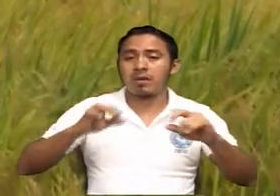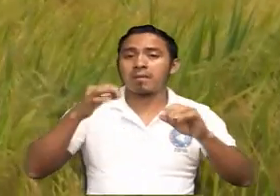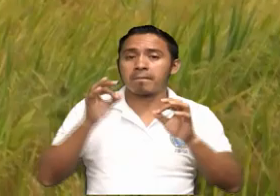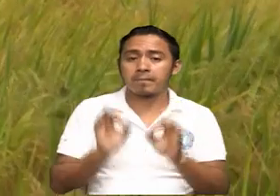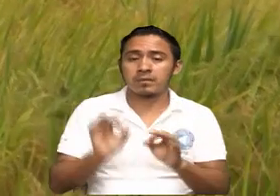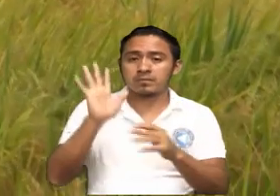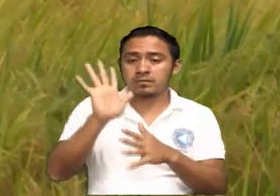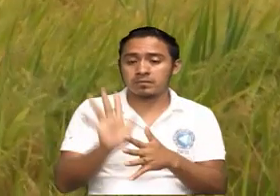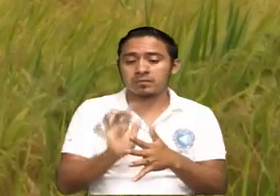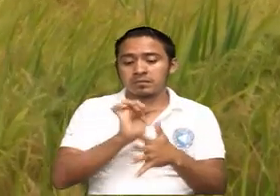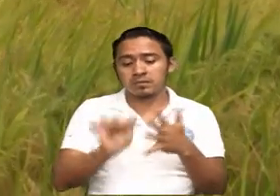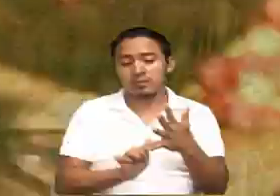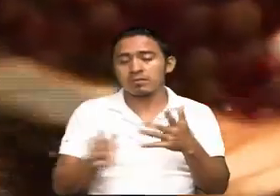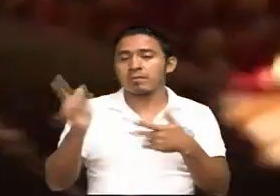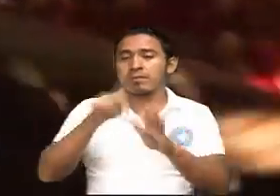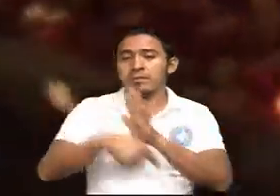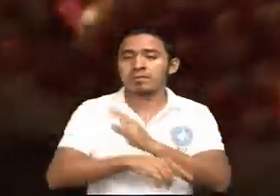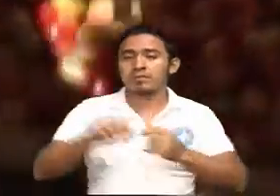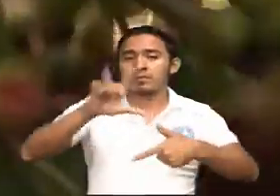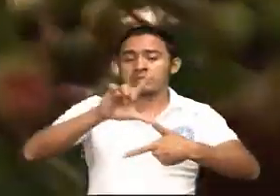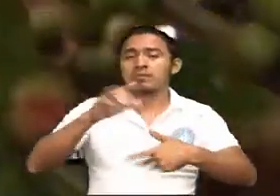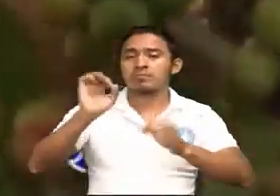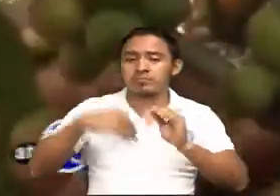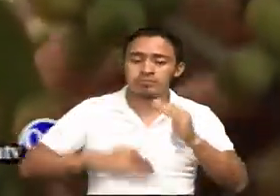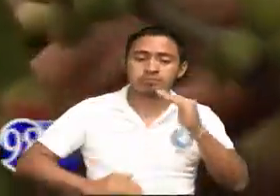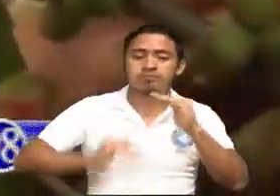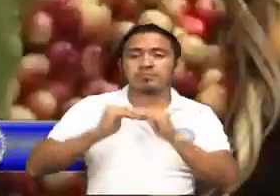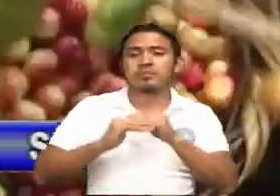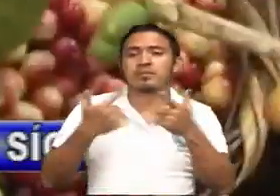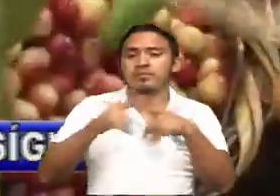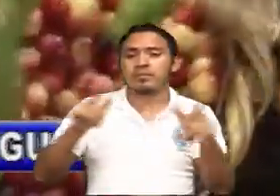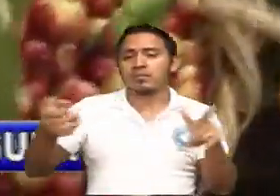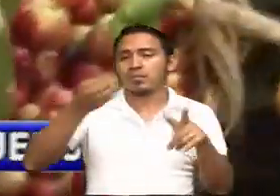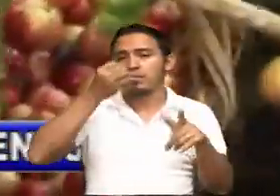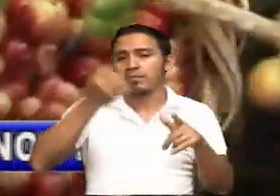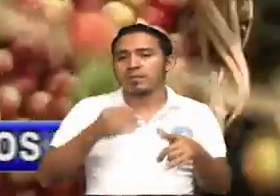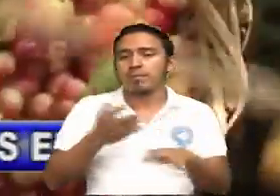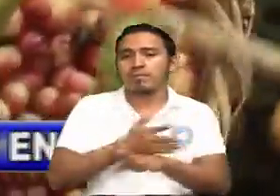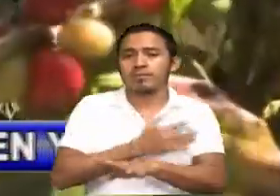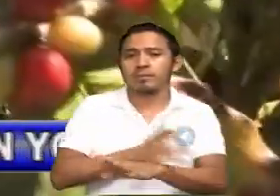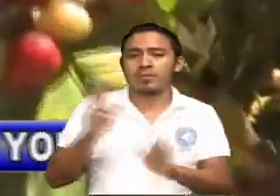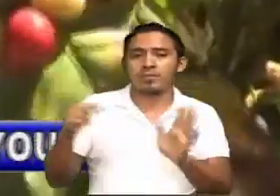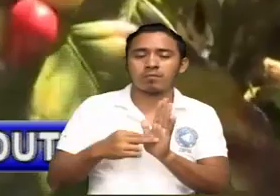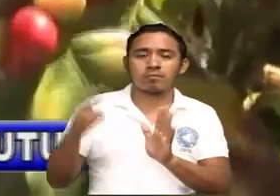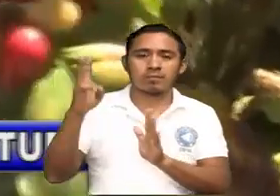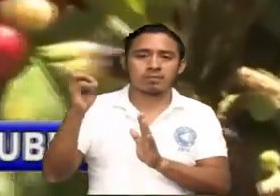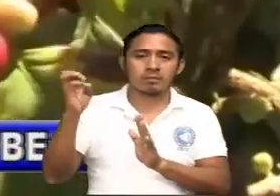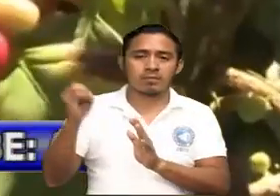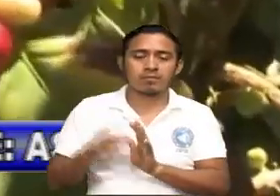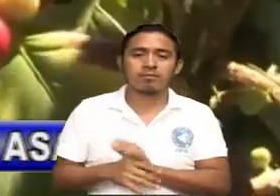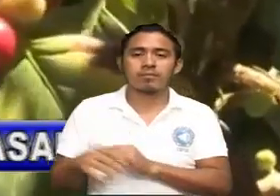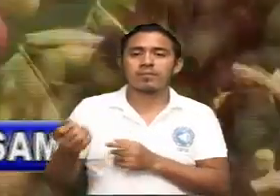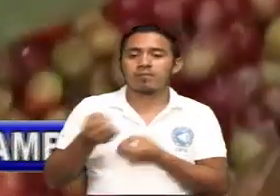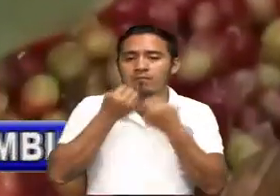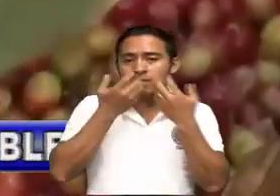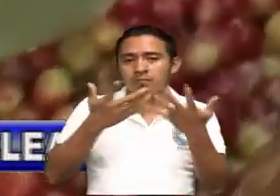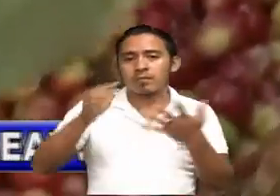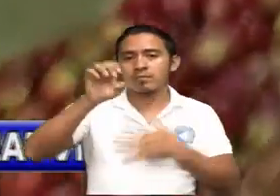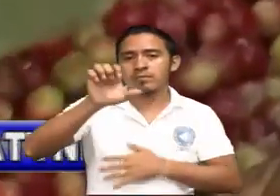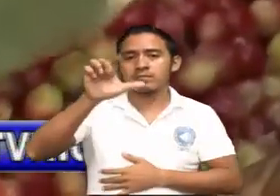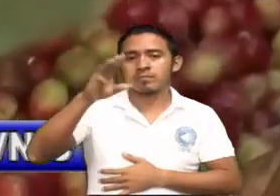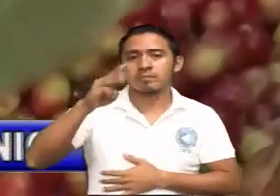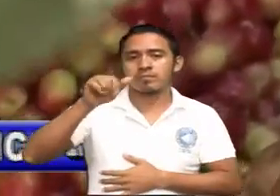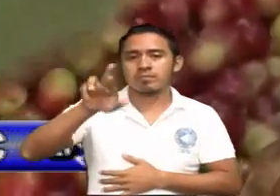de los 5 países de América Latina que logrará su soberanía alimentaria antes del 2030. Para el canal parlamentario les